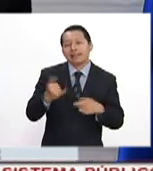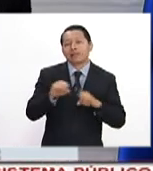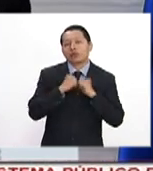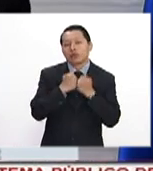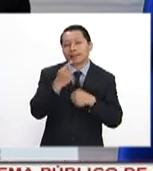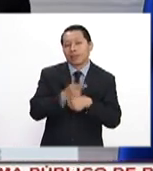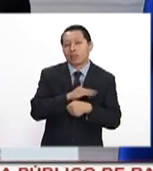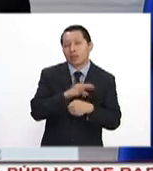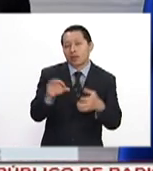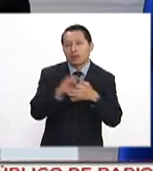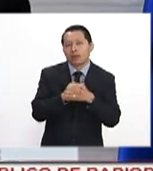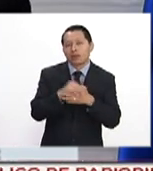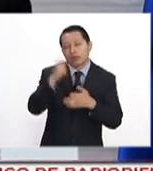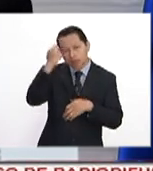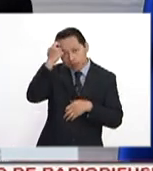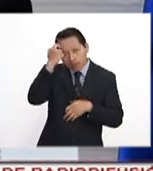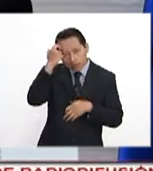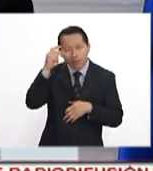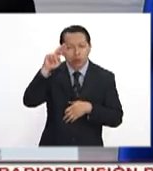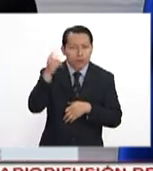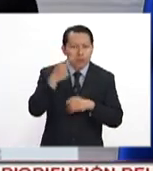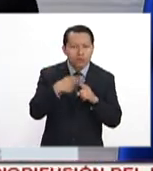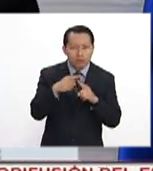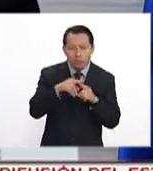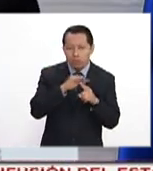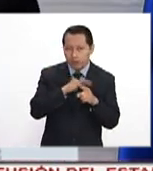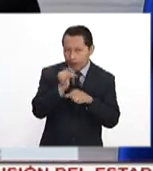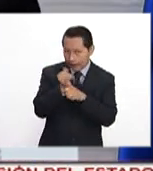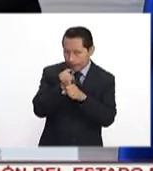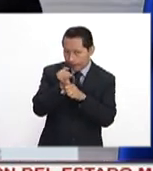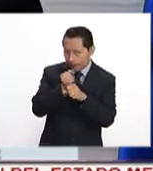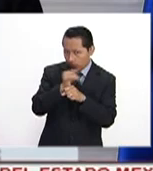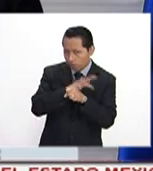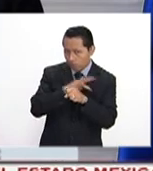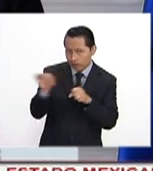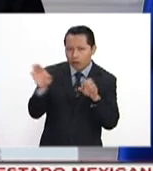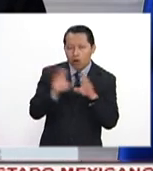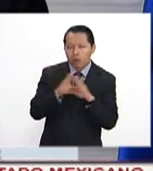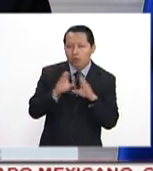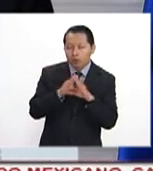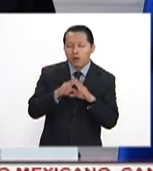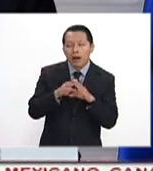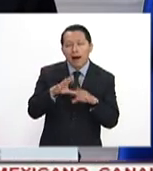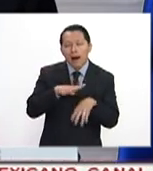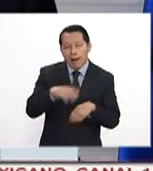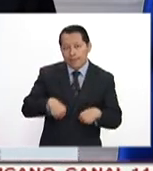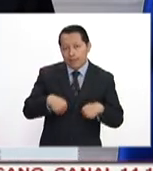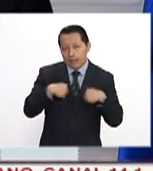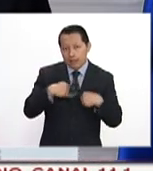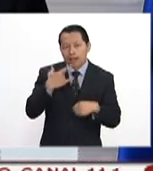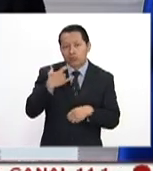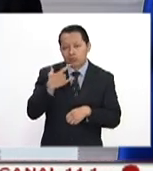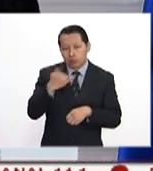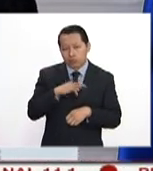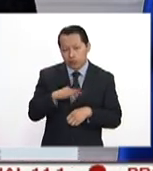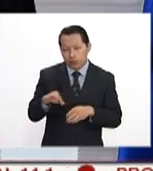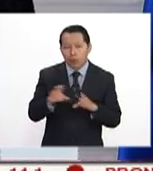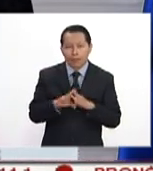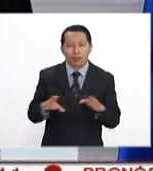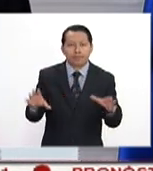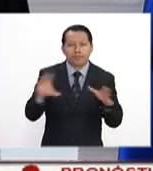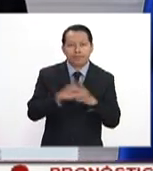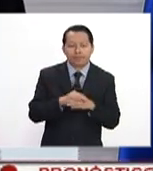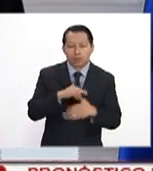sean los creadores, sean los académicos, sean los investigadores, los que le den vida a este esfuerzo de